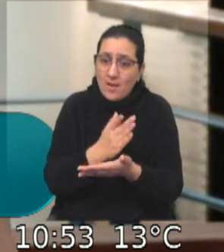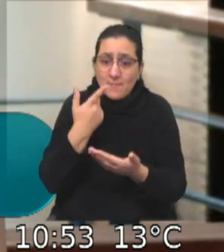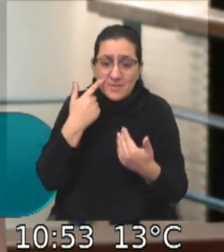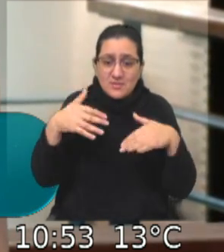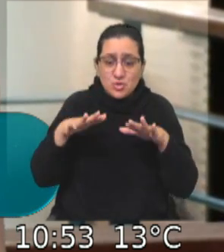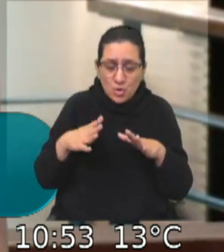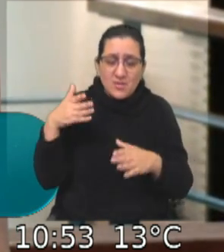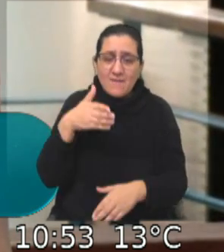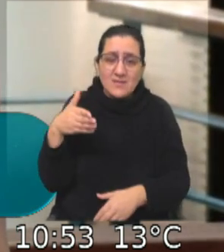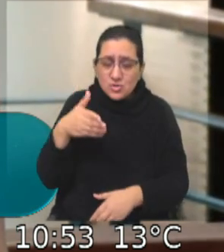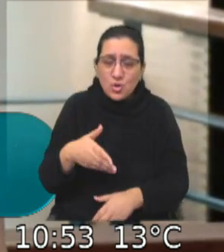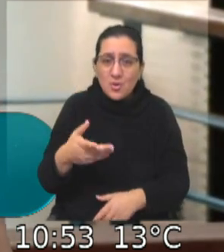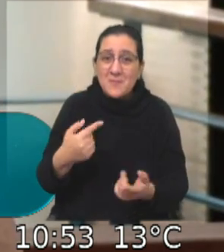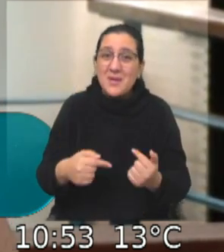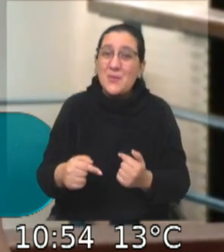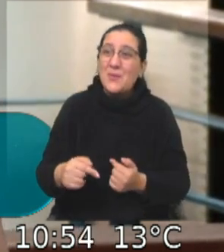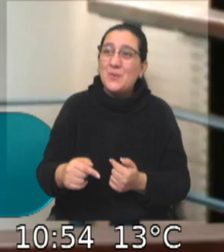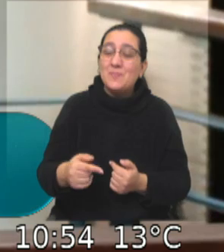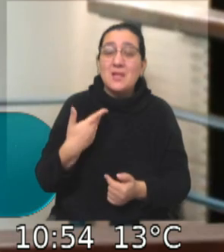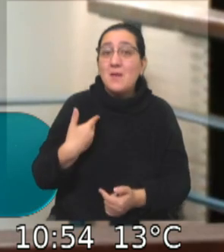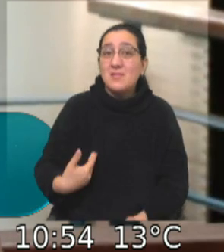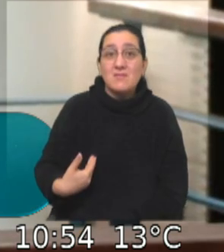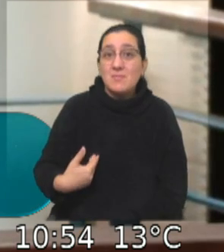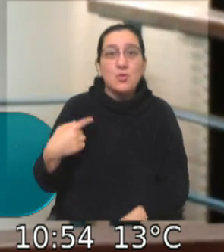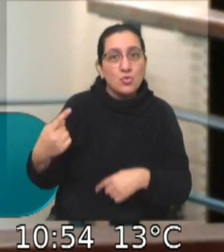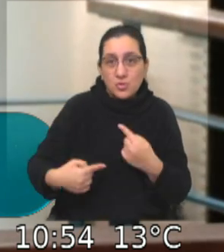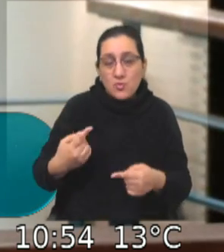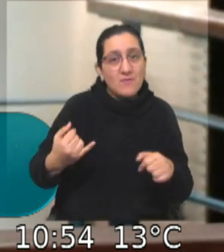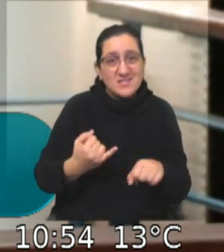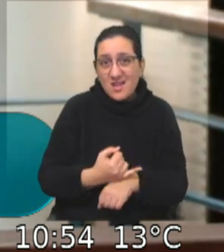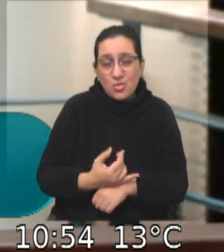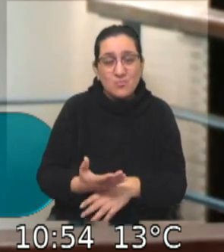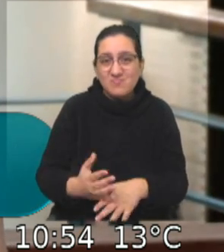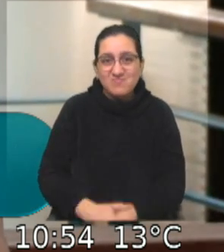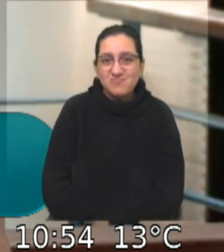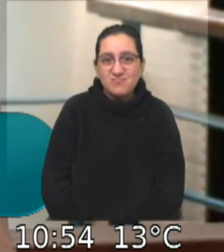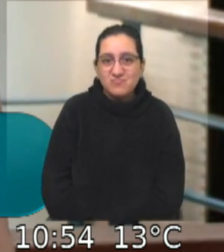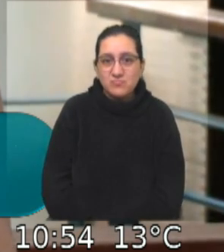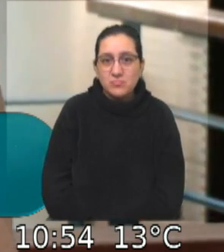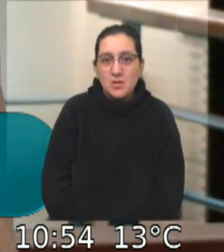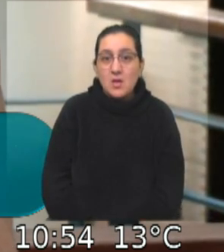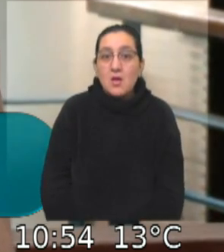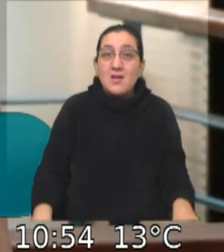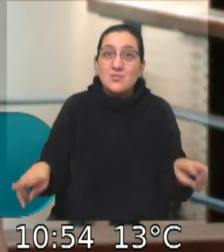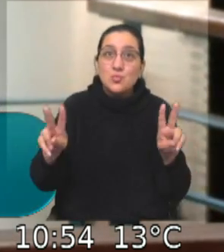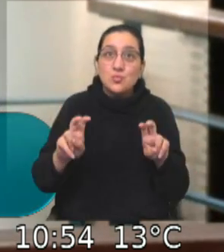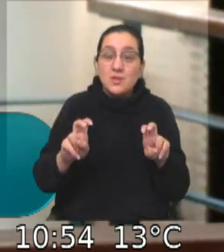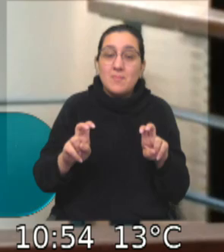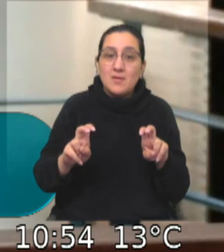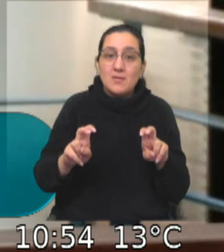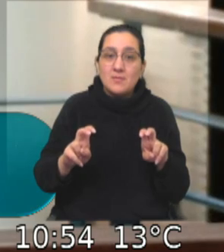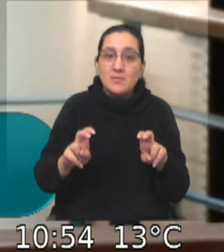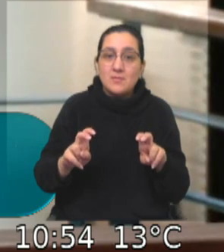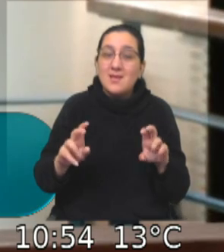manual de intervención, pero lamentablemente seguimos fallando en estos temas, ¿no? Porque es un tema que tiene que quedar